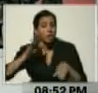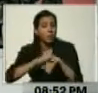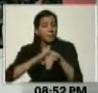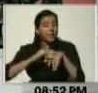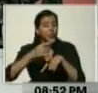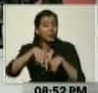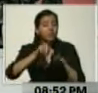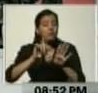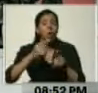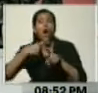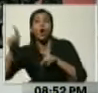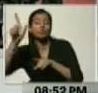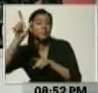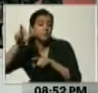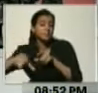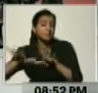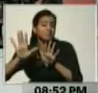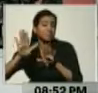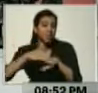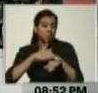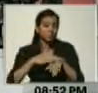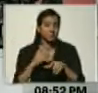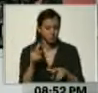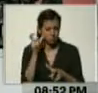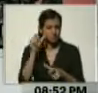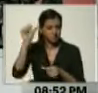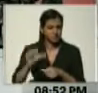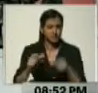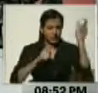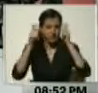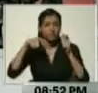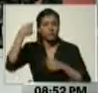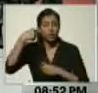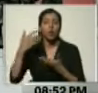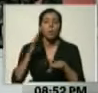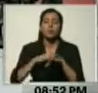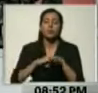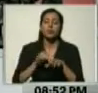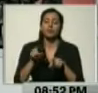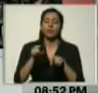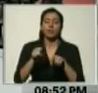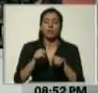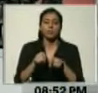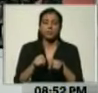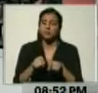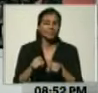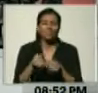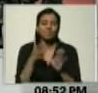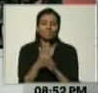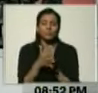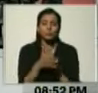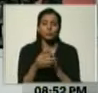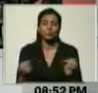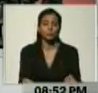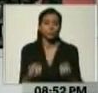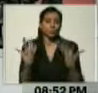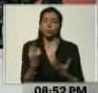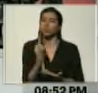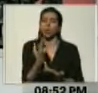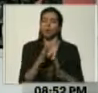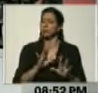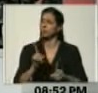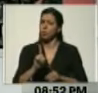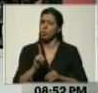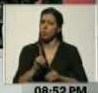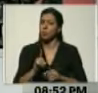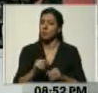Que los perdone otro, pues. Vamos a seguir escuchando como antes. ¿Por qué? Porque fíjense, eso no ocurre así solo.